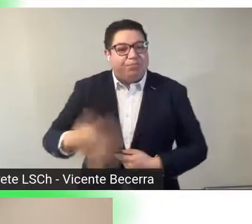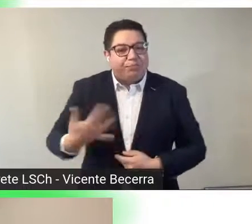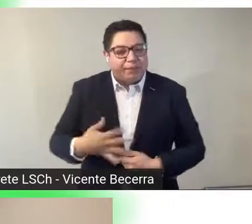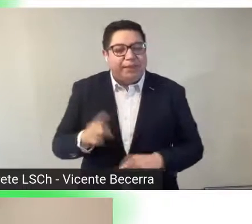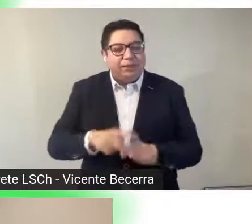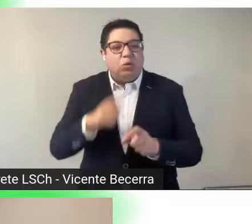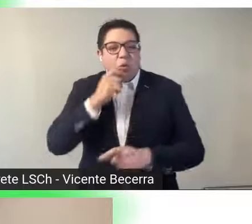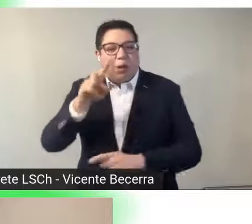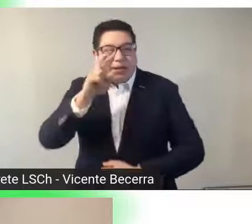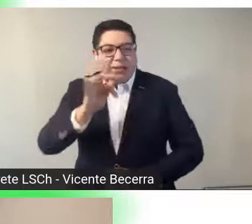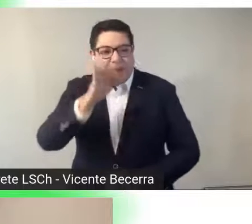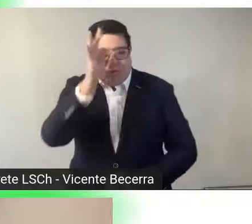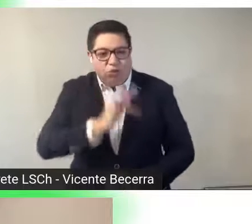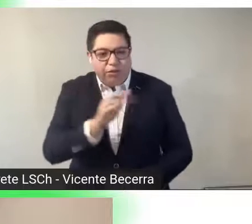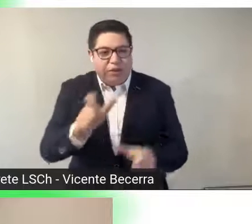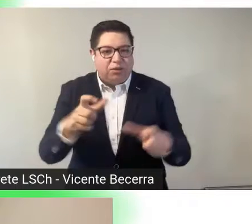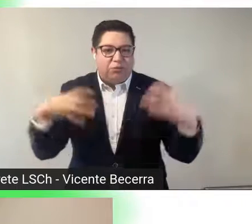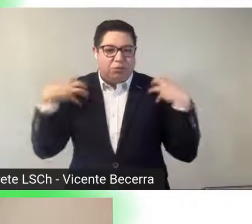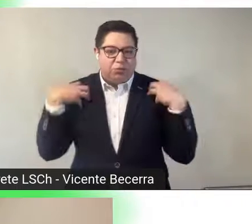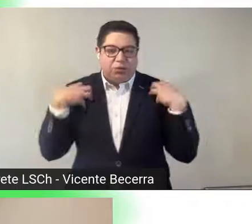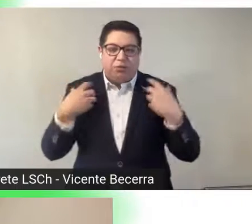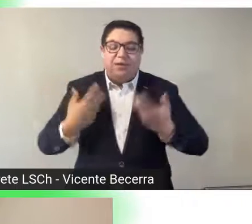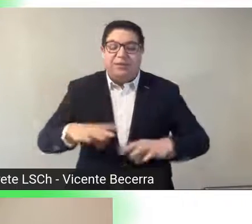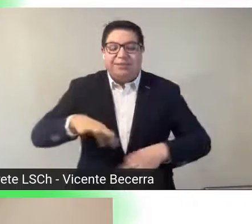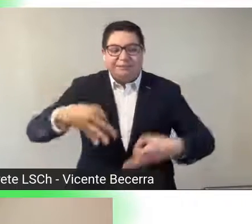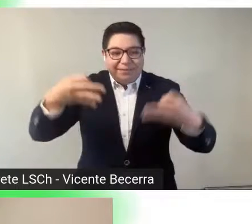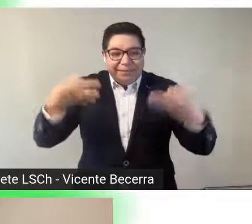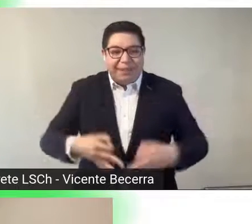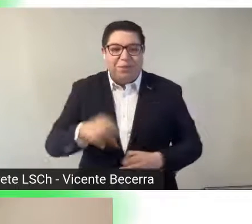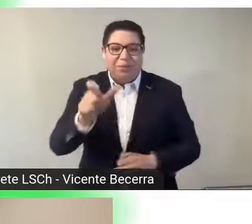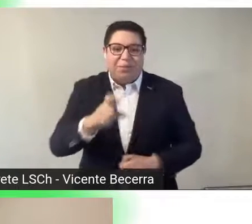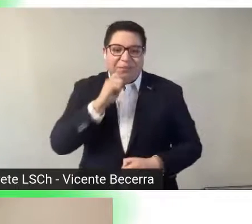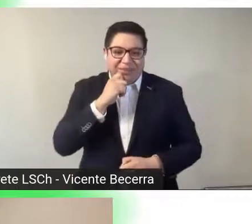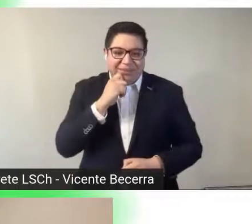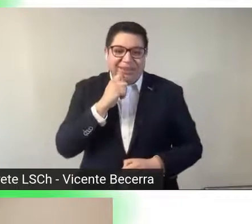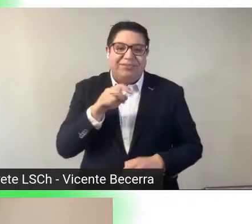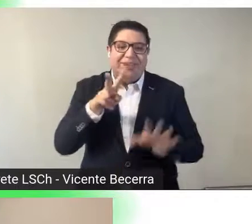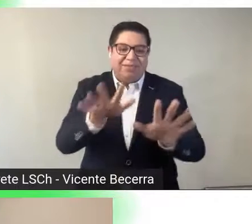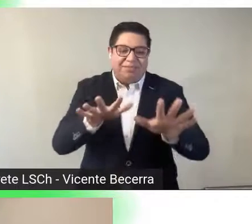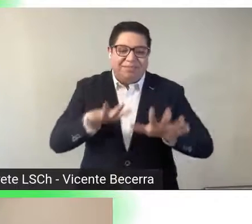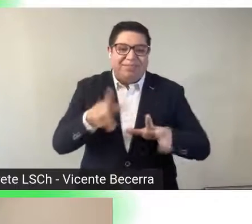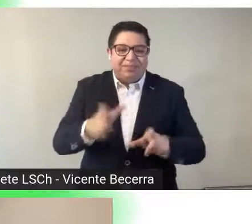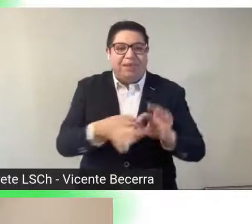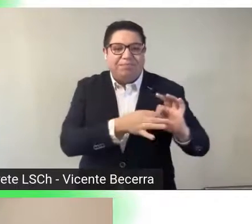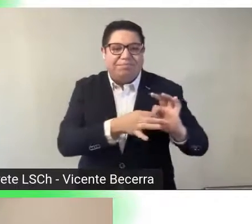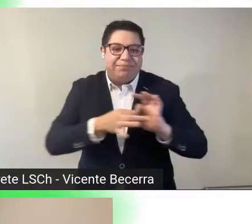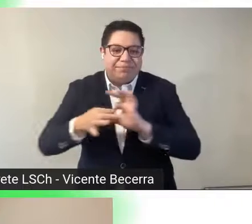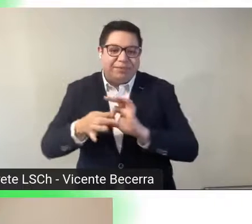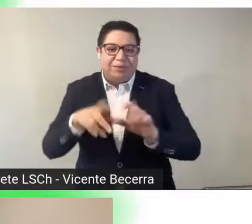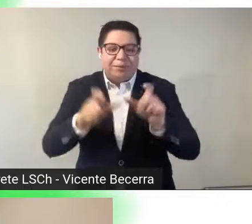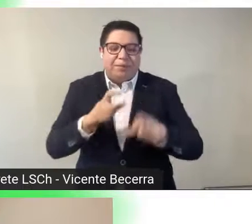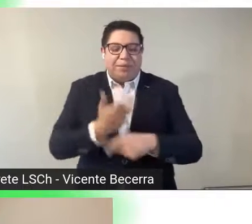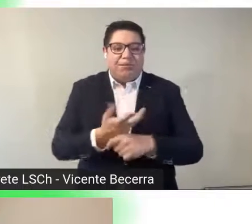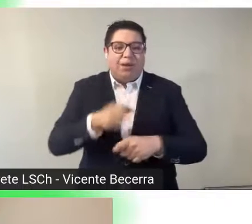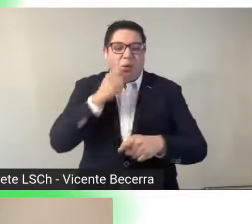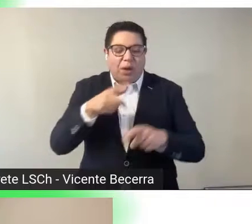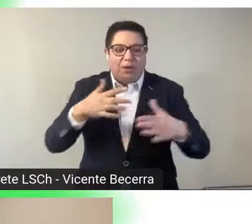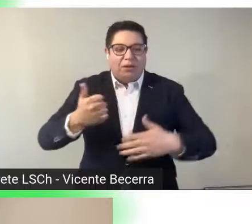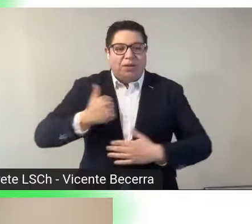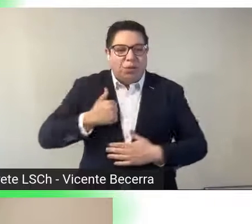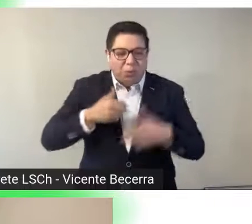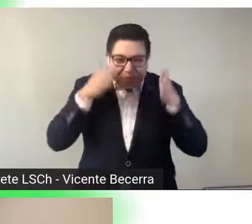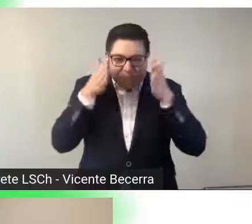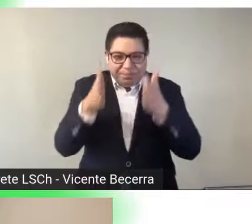pública, y creemos y estamos seguros que tú representas muy bien esta lógica de función pública de carrera,